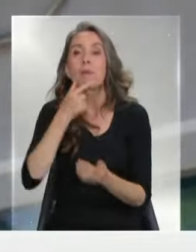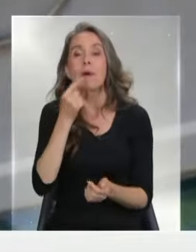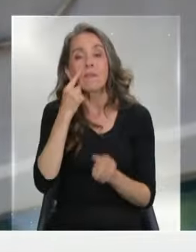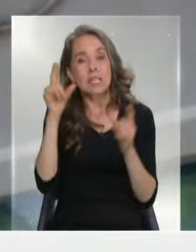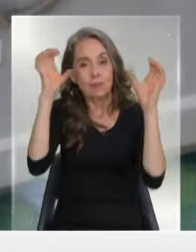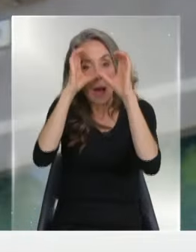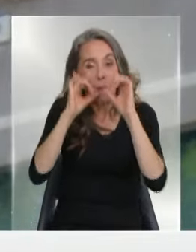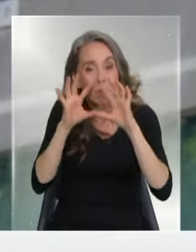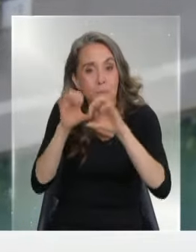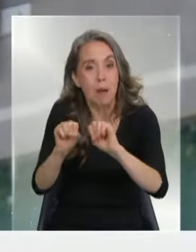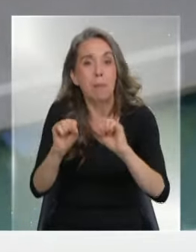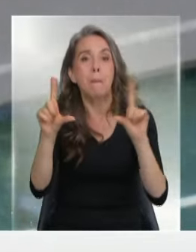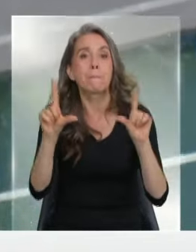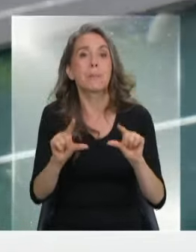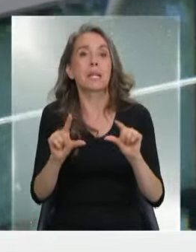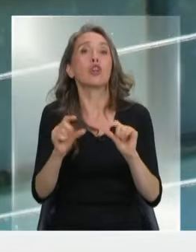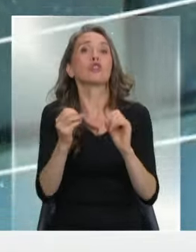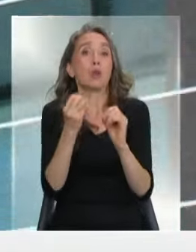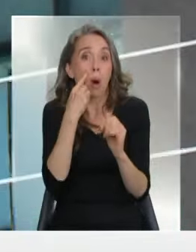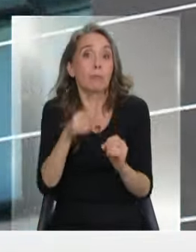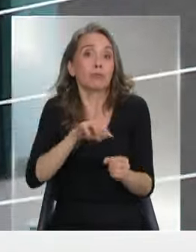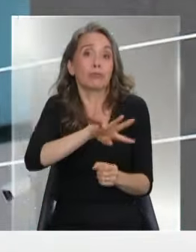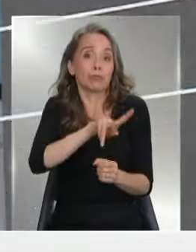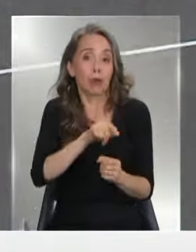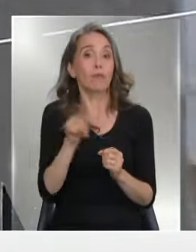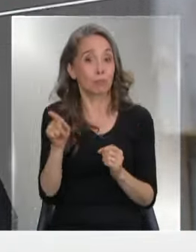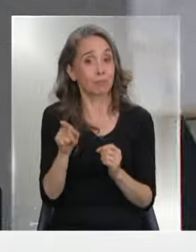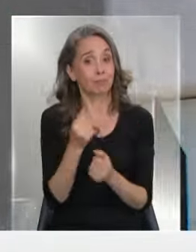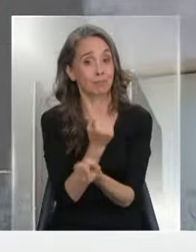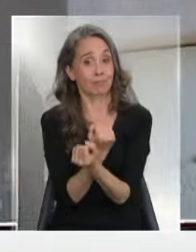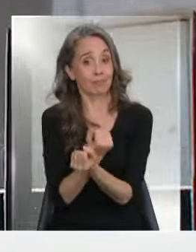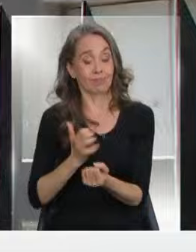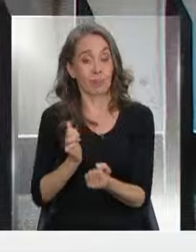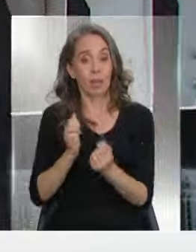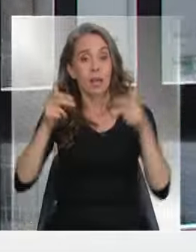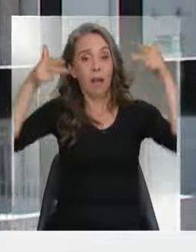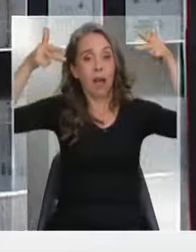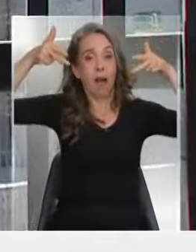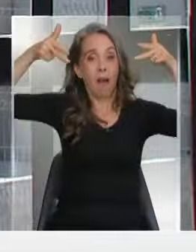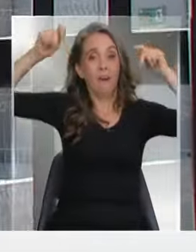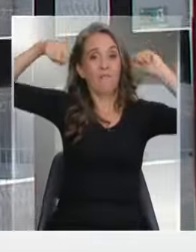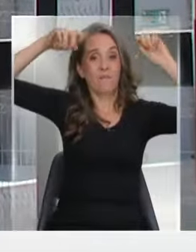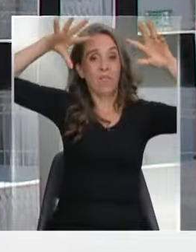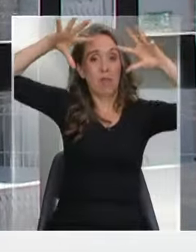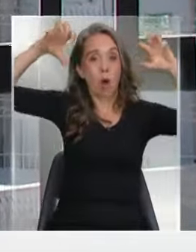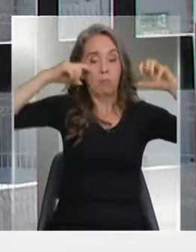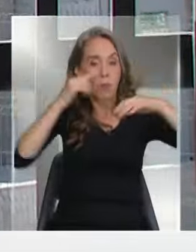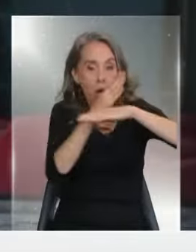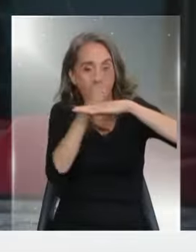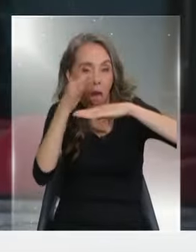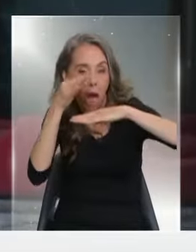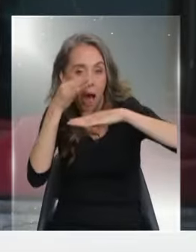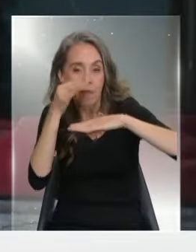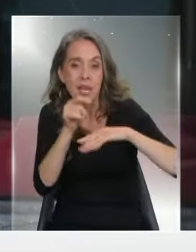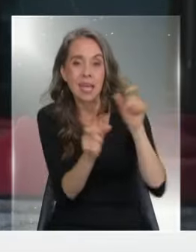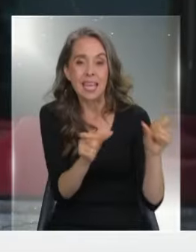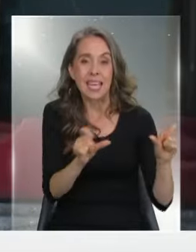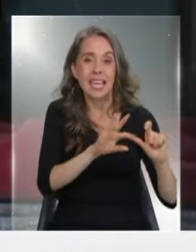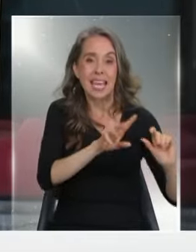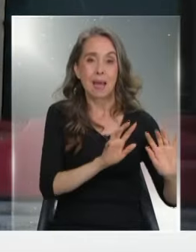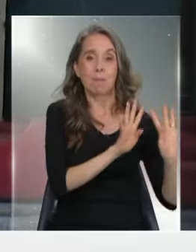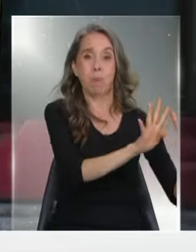robo. Las policías perician los registros audiovisuales para comenzar a cotejar si alguno de los involucrados en los otros asaltos a